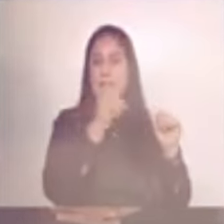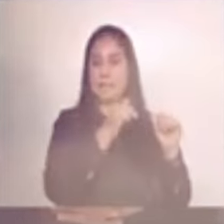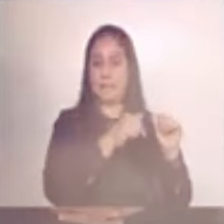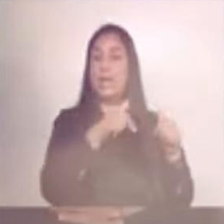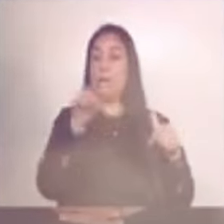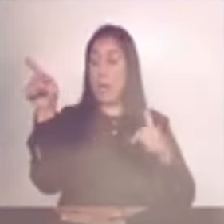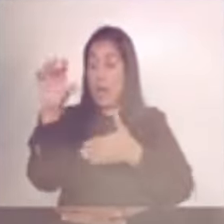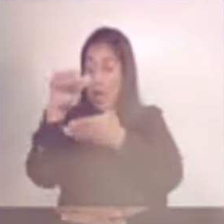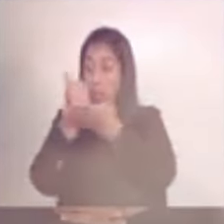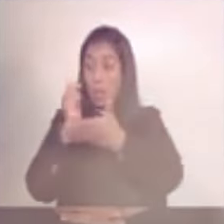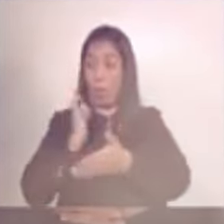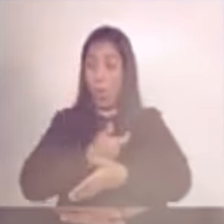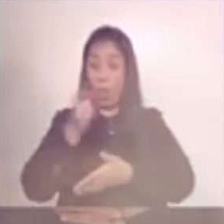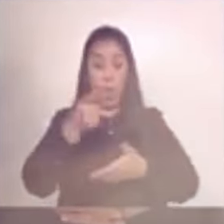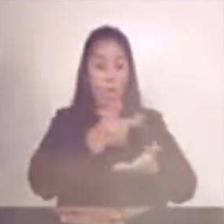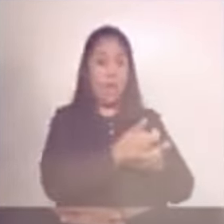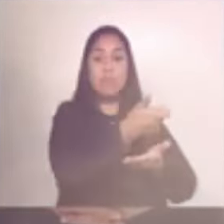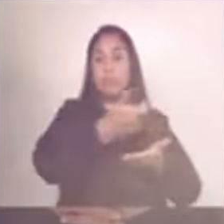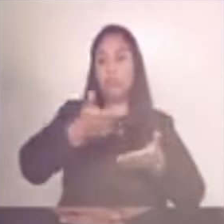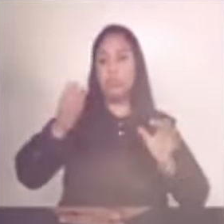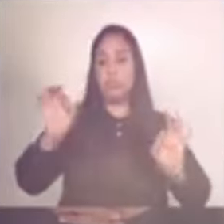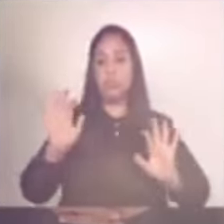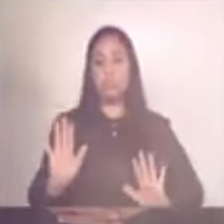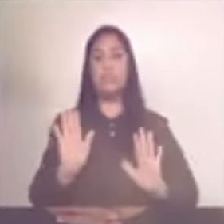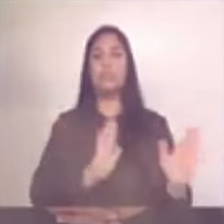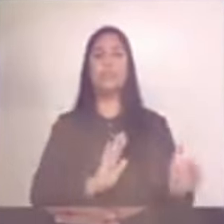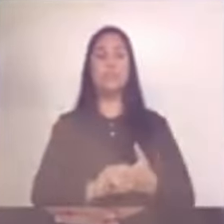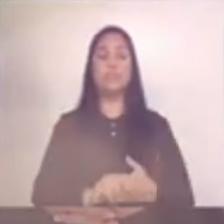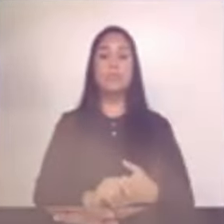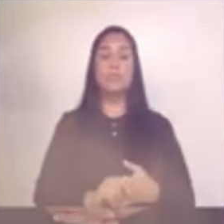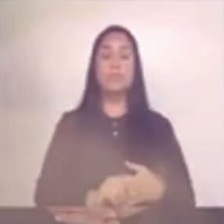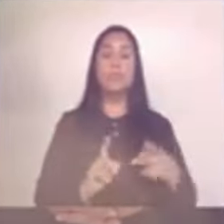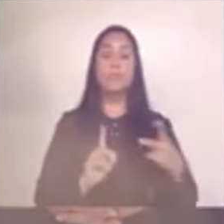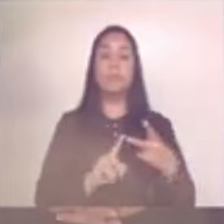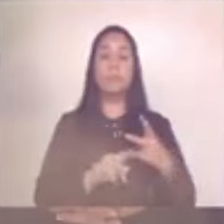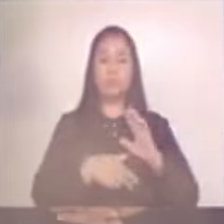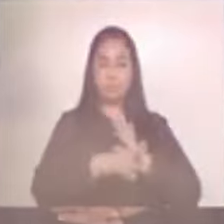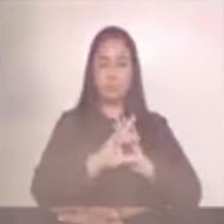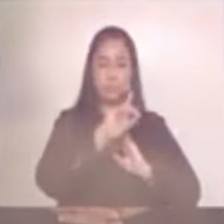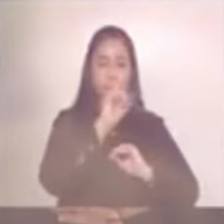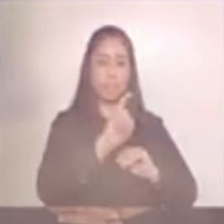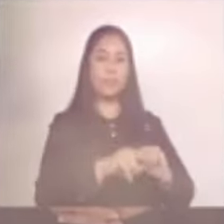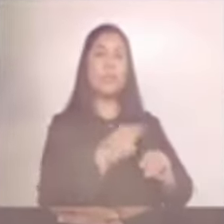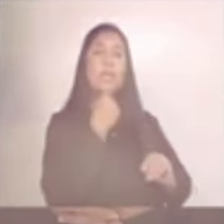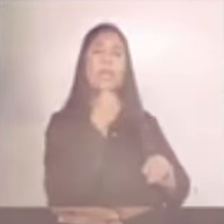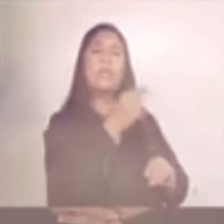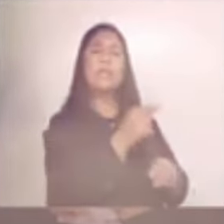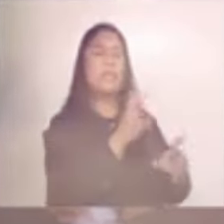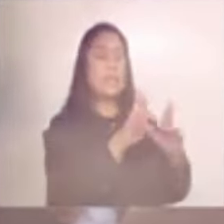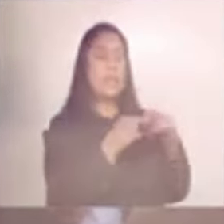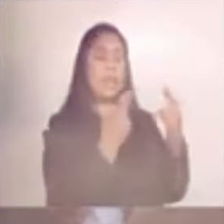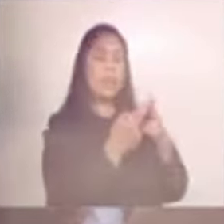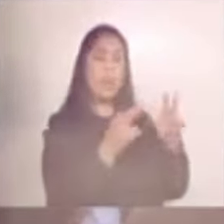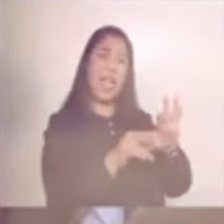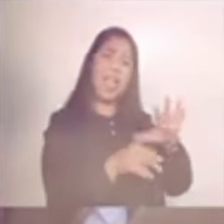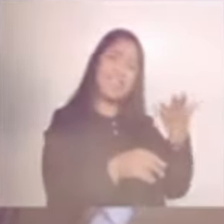esta solicitud. Hay una segunda pregunta que desea hacer la periodista, señor presidente. Perdón, señor presidente, respecto a la reunión que hubo ayer